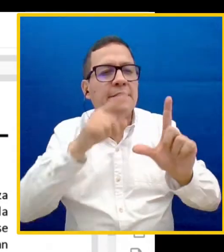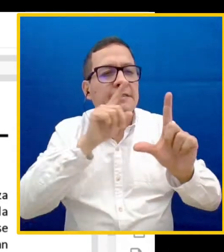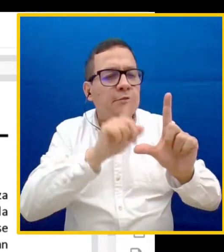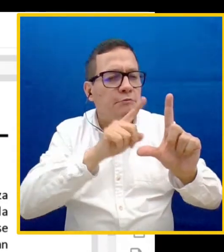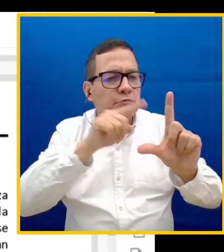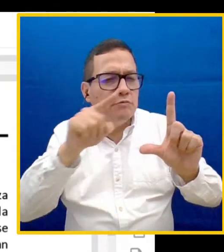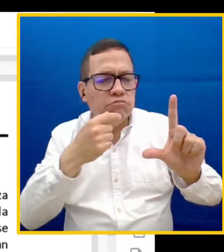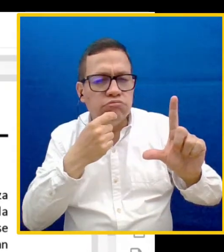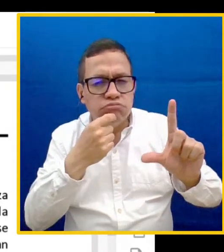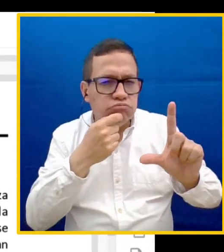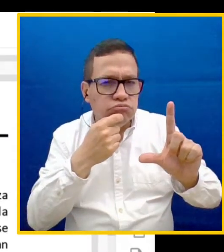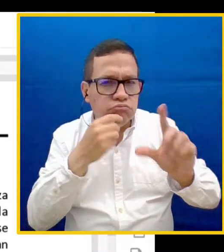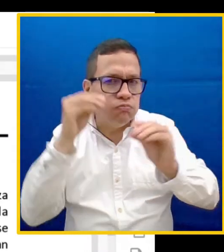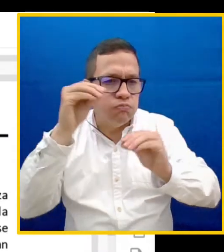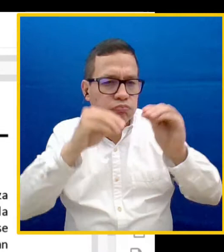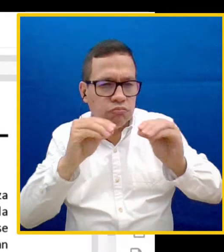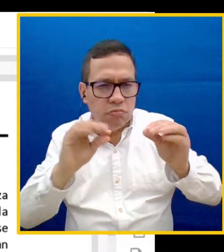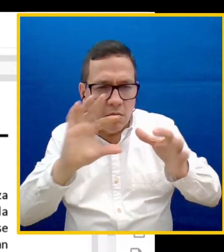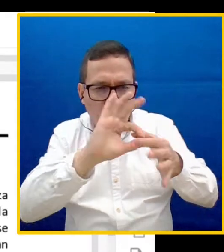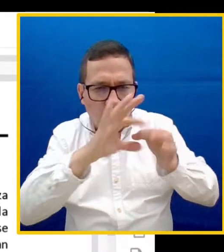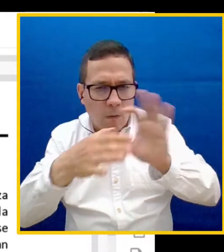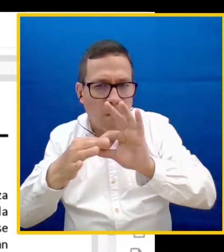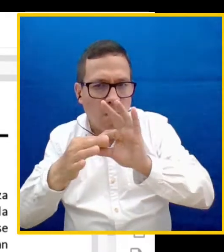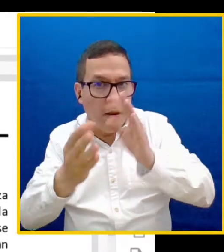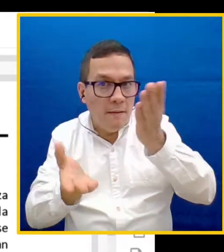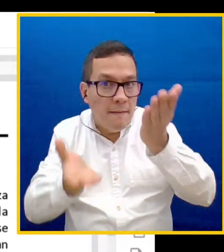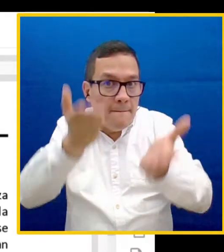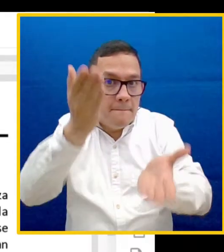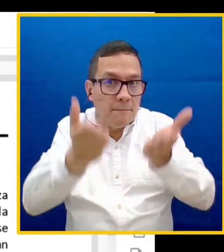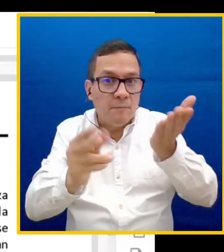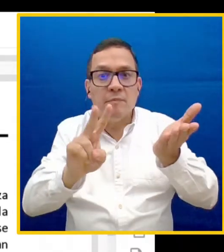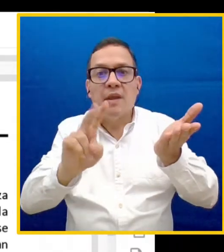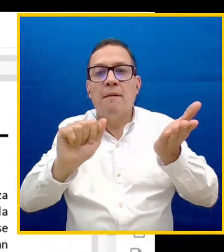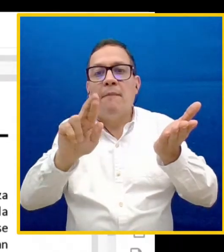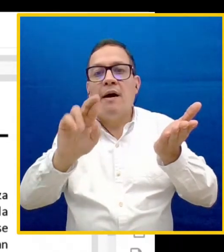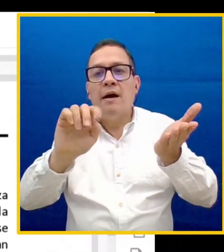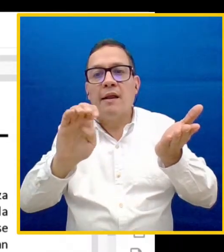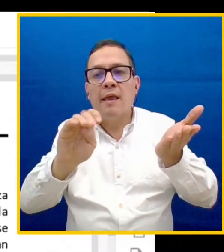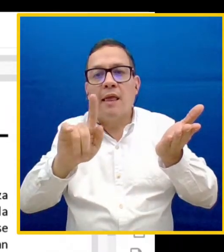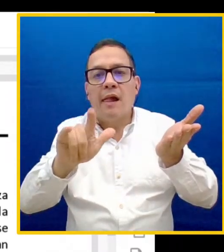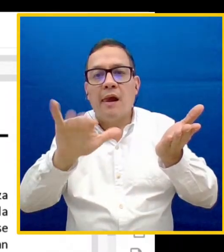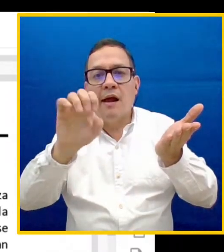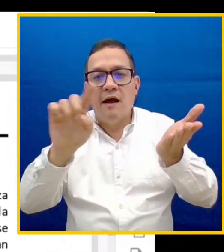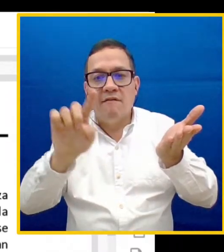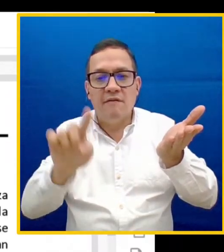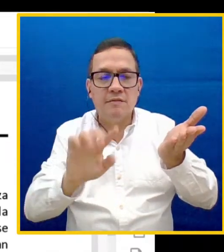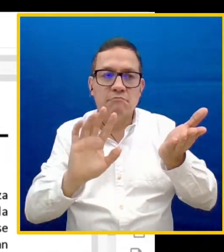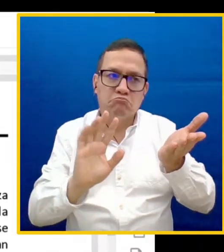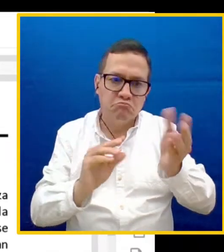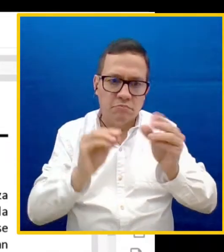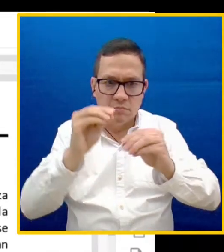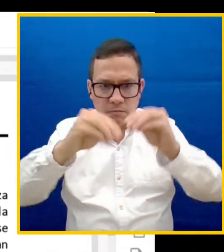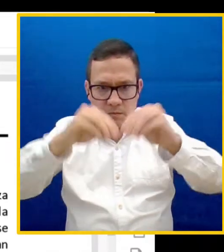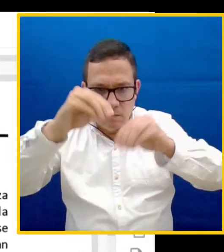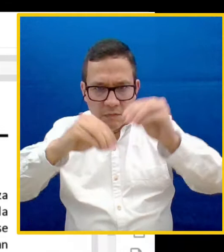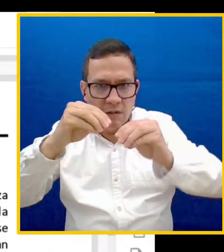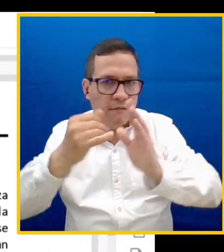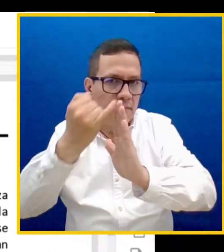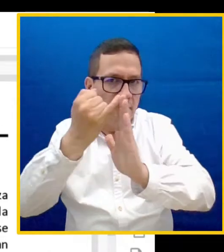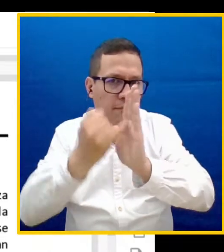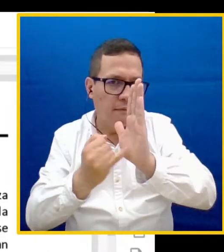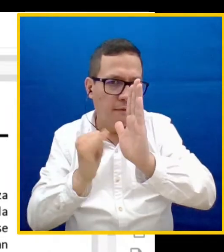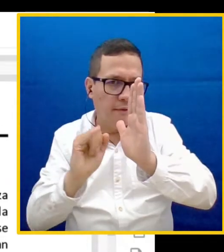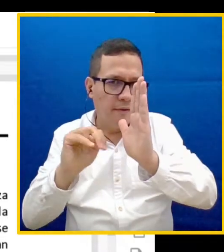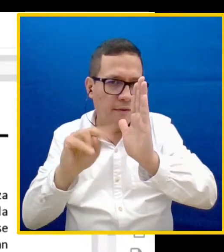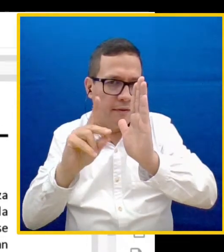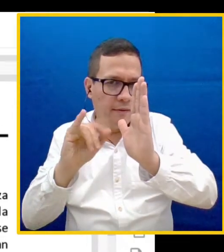la articulación de variables y de la construcción de índices. Para